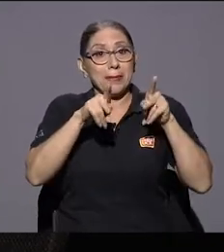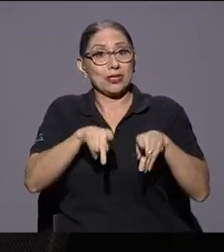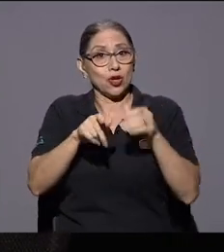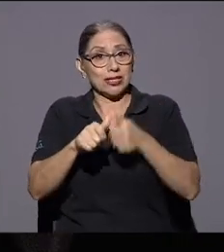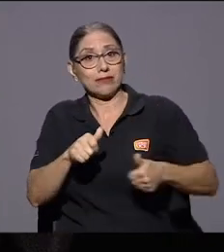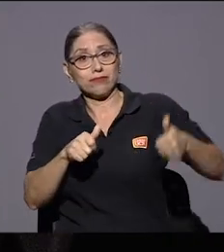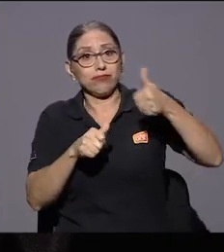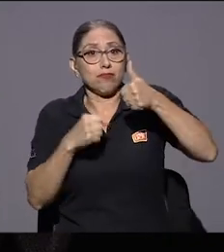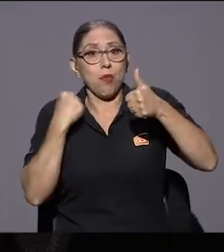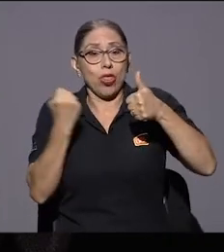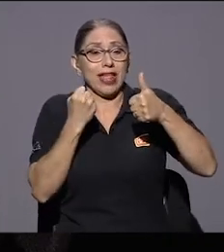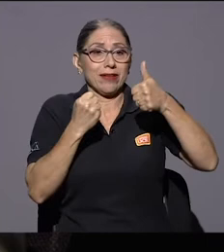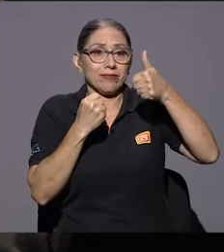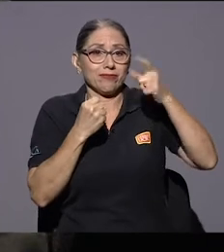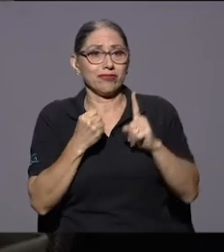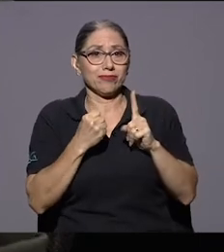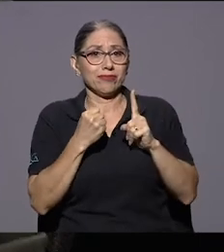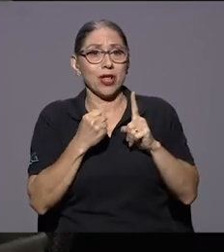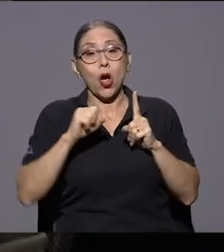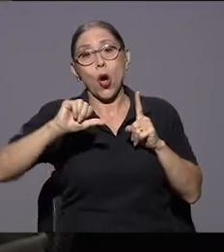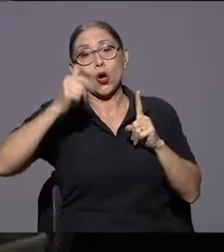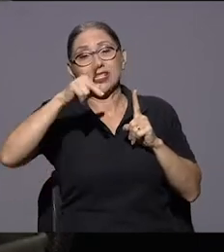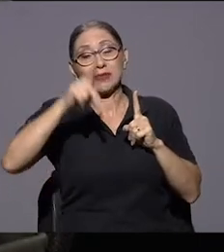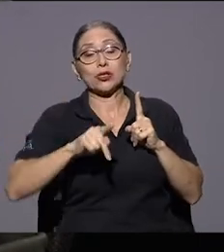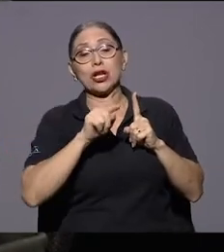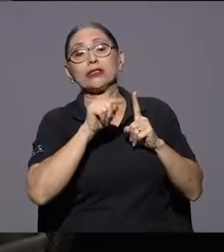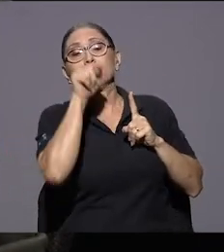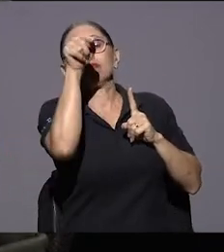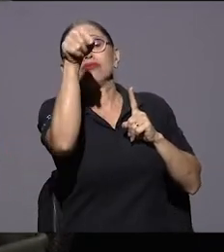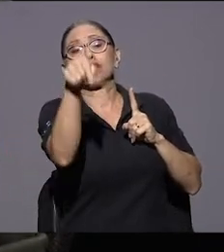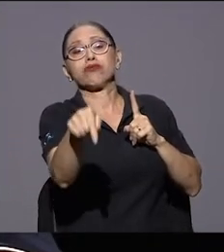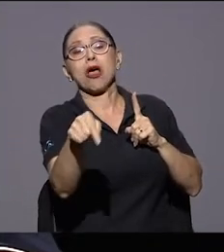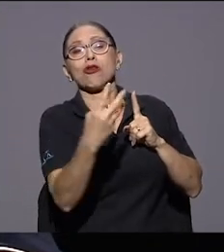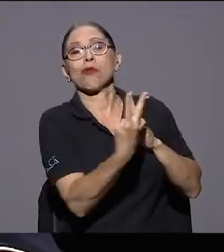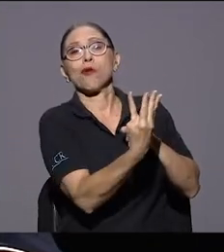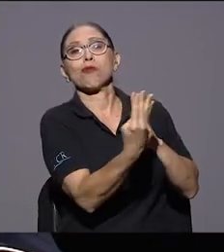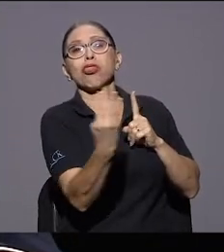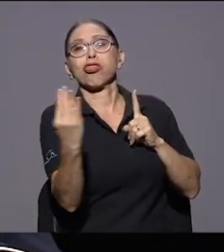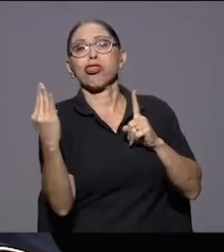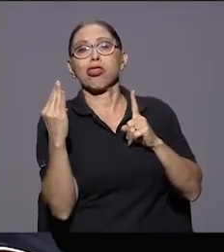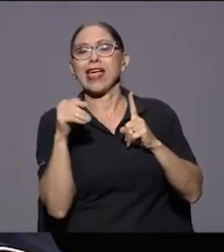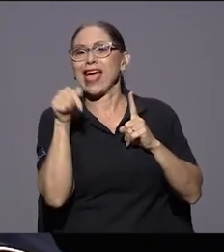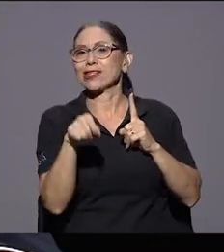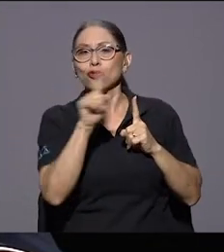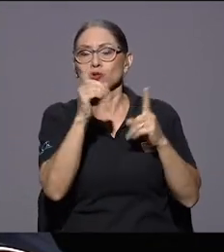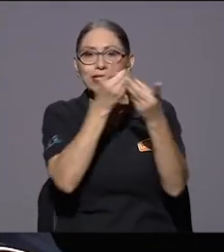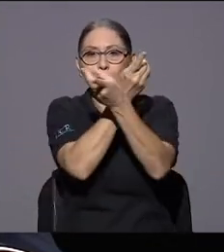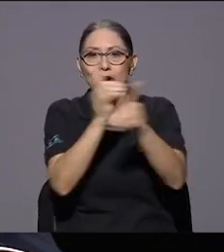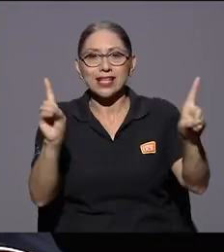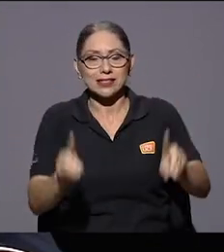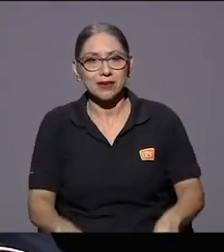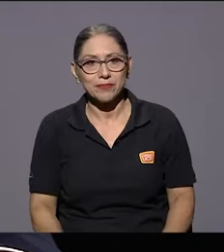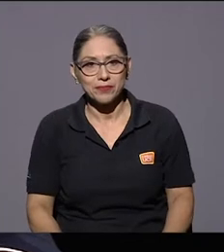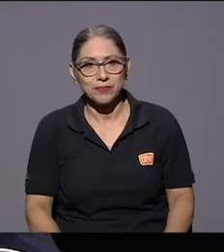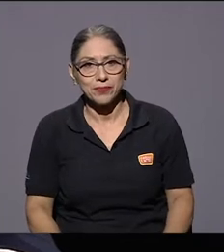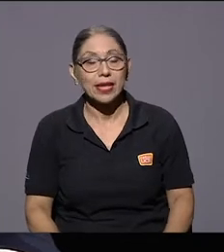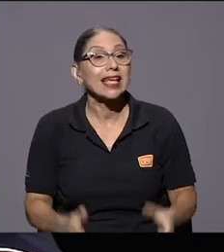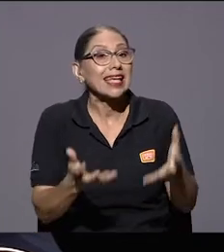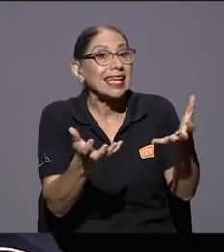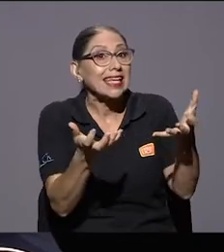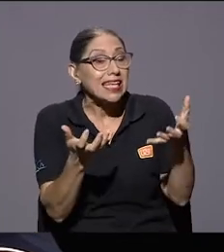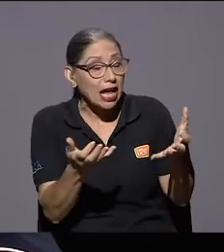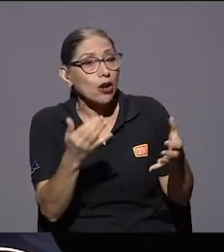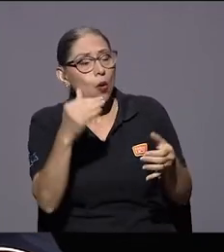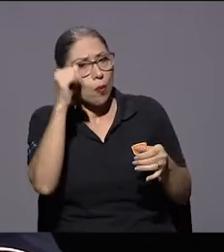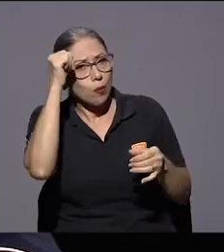ejercen poder. Qué fuerte eso. Fortificados por barricadas y por muros. Eso no es democracia. Quiero quedarme con esa